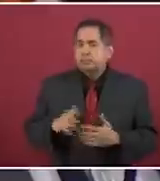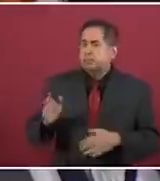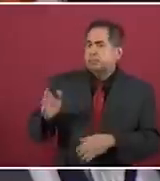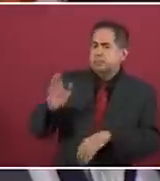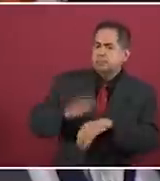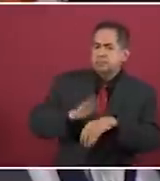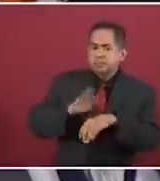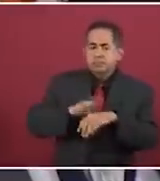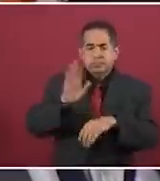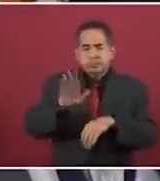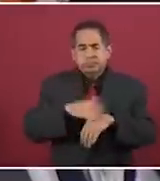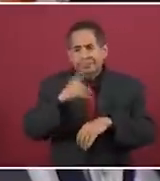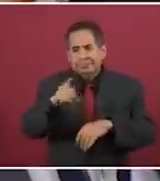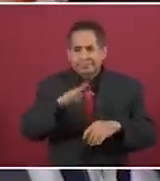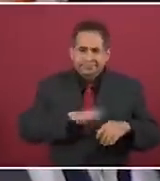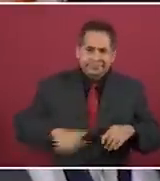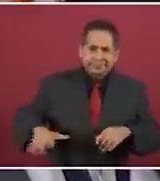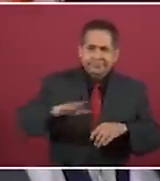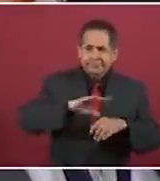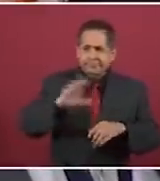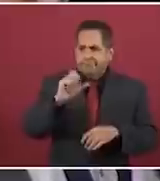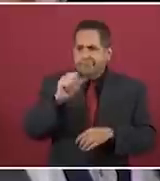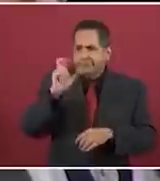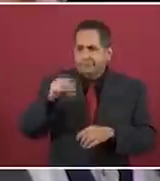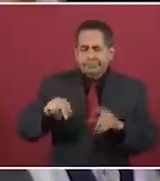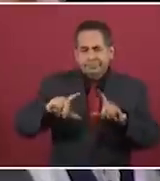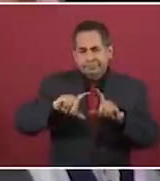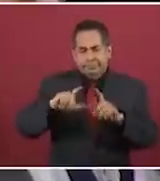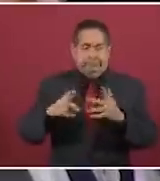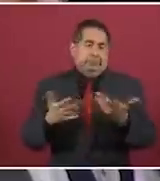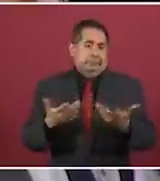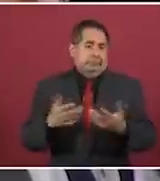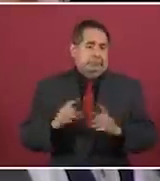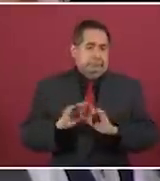que representa esa zona, Cancún,